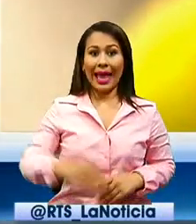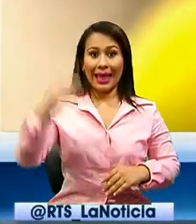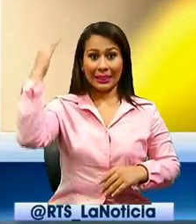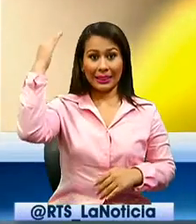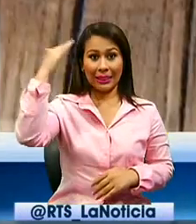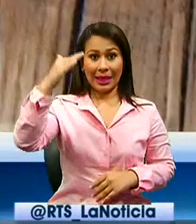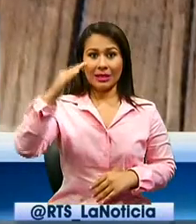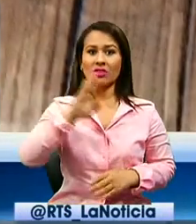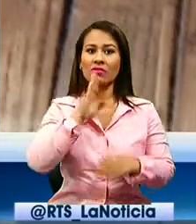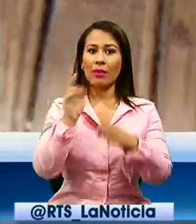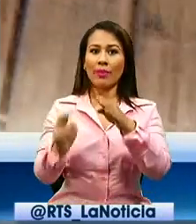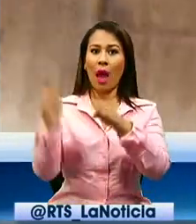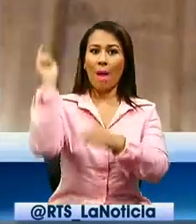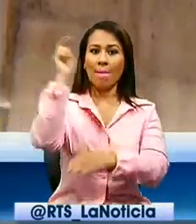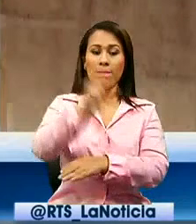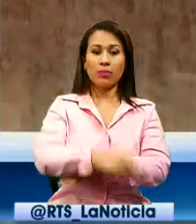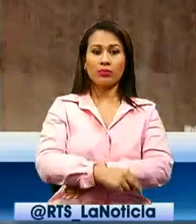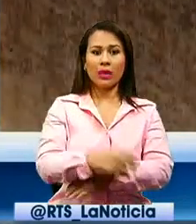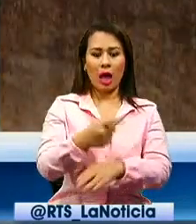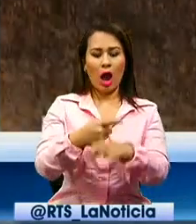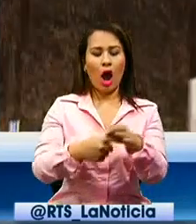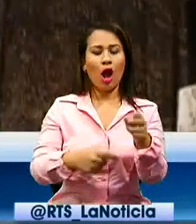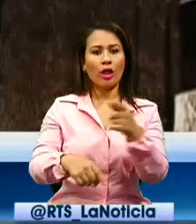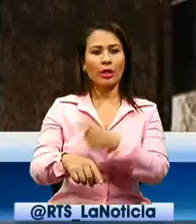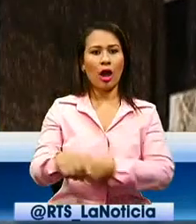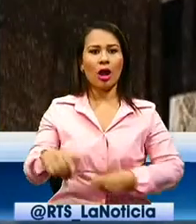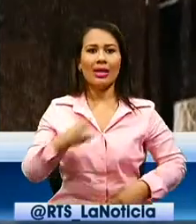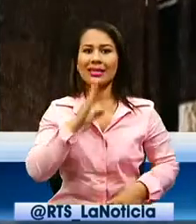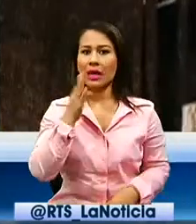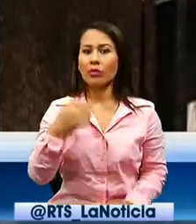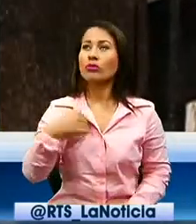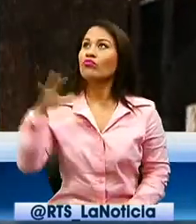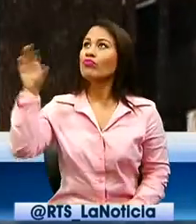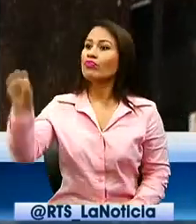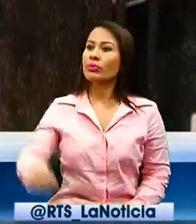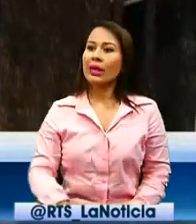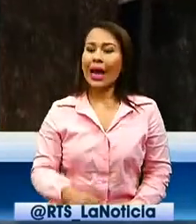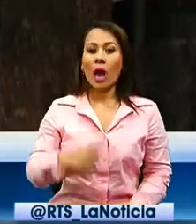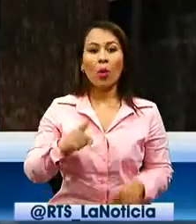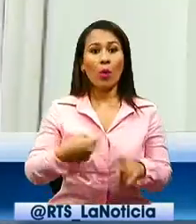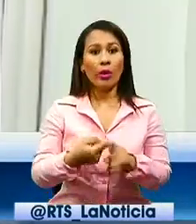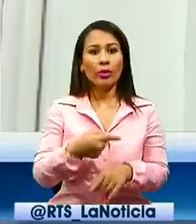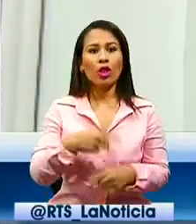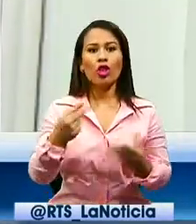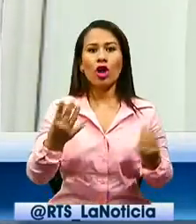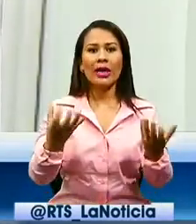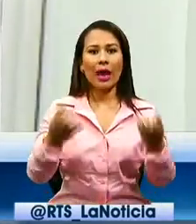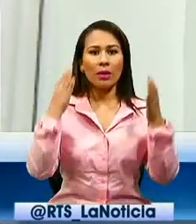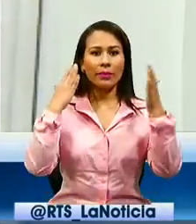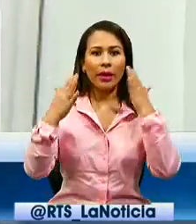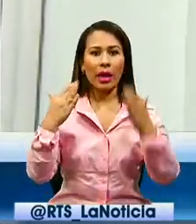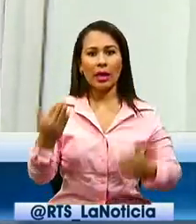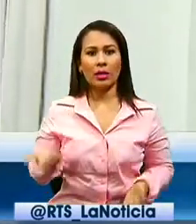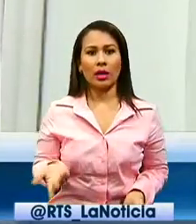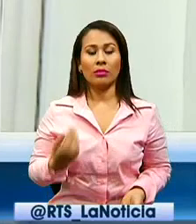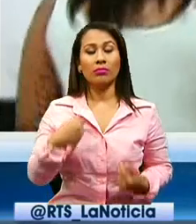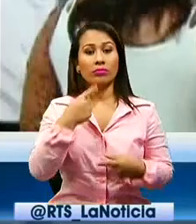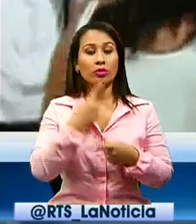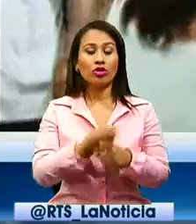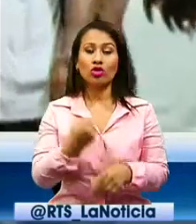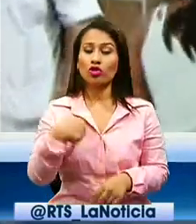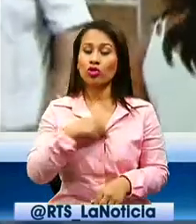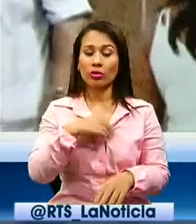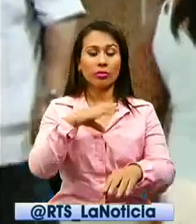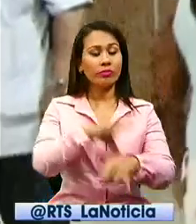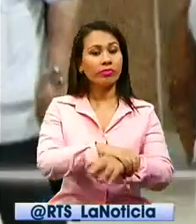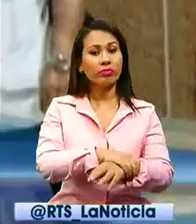tirado, siempre se ha tirado y se ha cortado las manos. O sea, cuando lo ordenan así que se bañe, no se quiere bañar. El caso ya está en manos de la fiscalía y